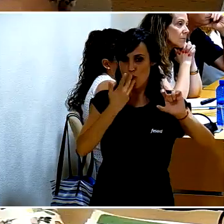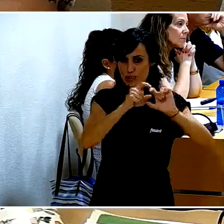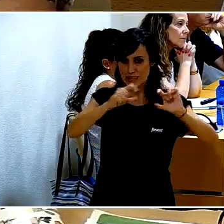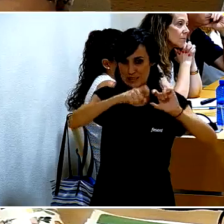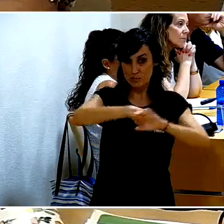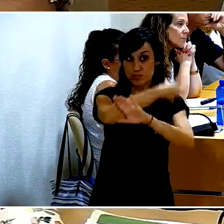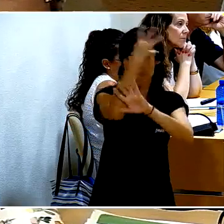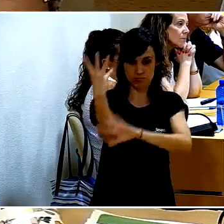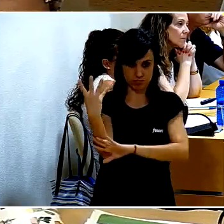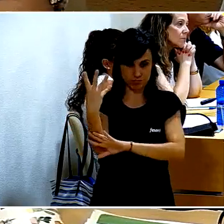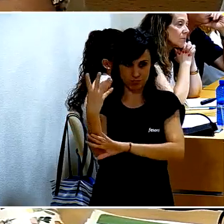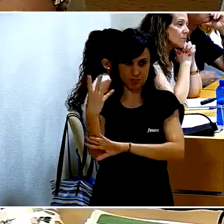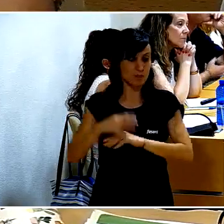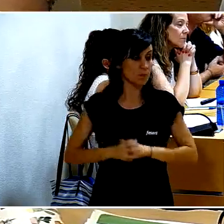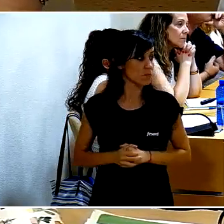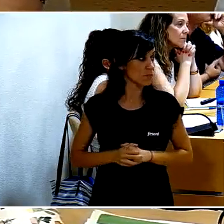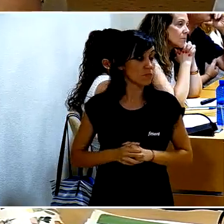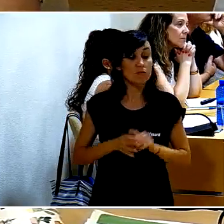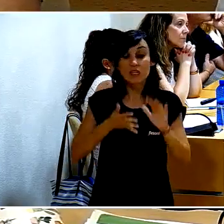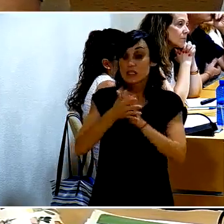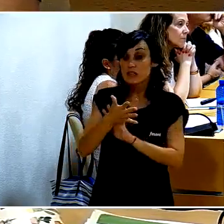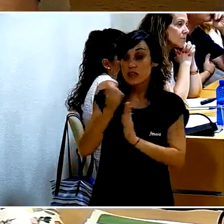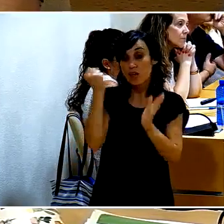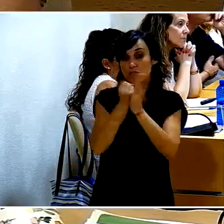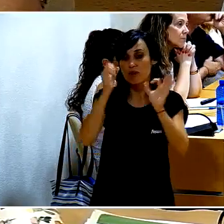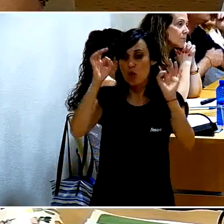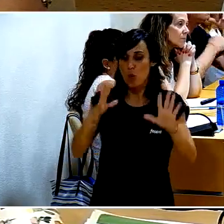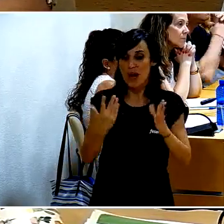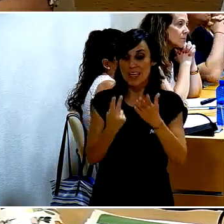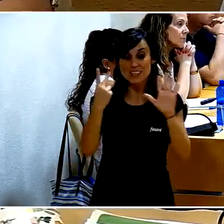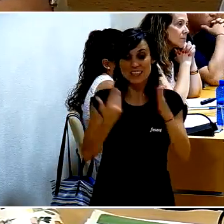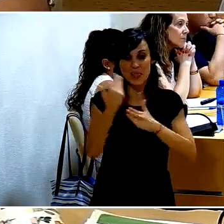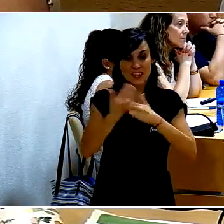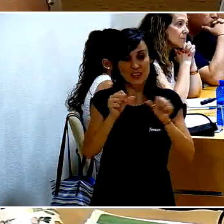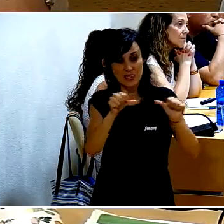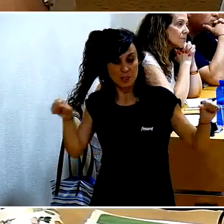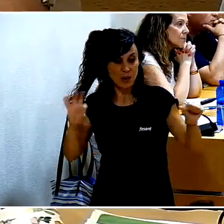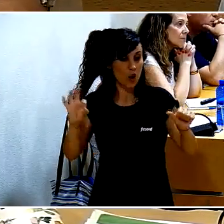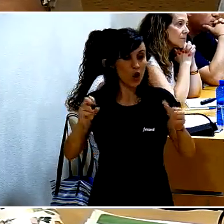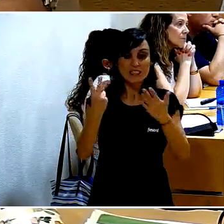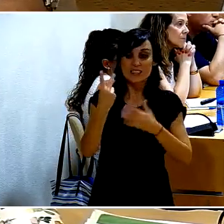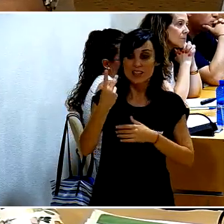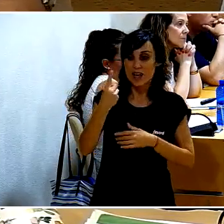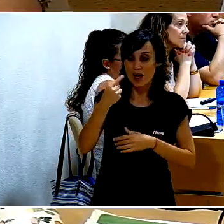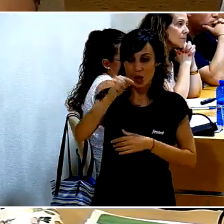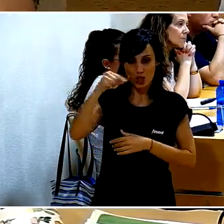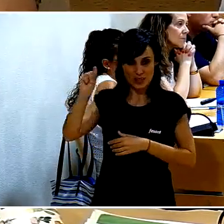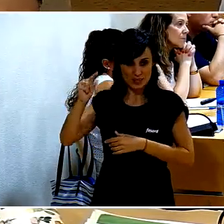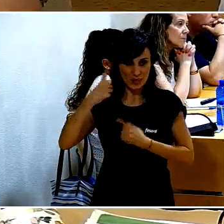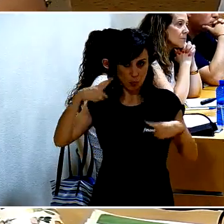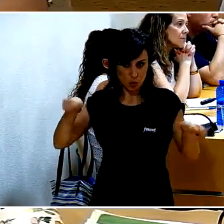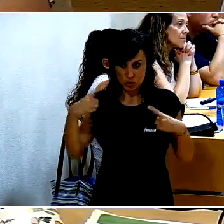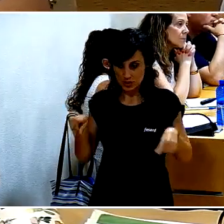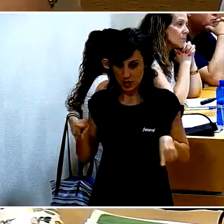arco iris, en analogía a los 7 días de la semana o a las 7 notas musicales.